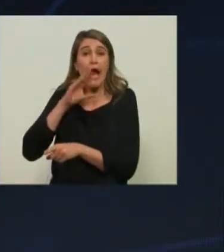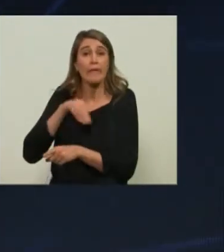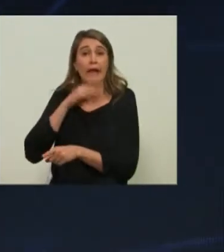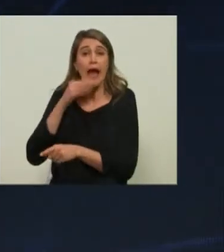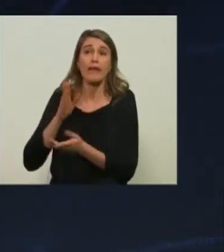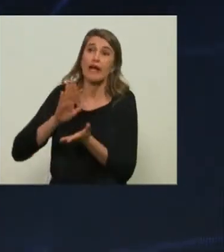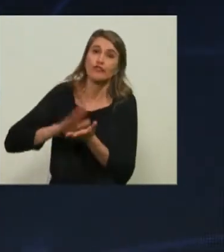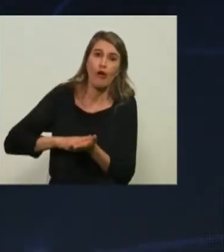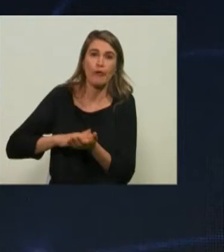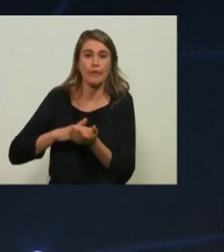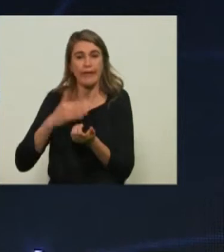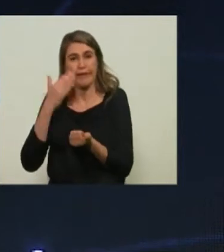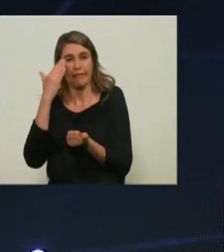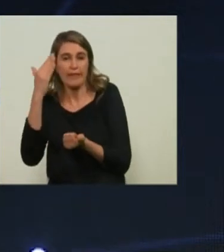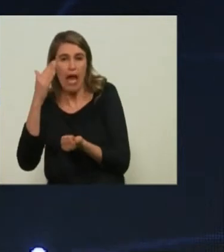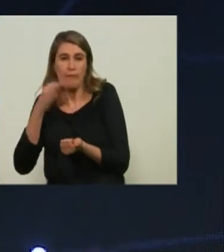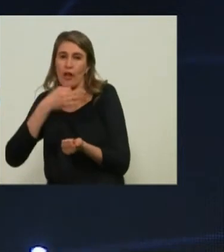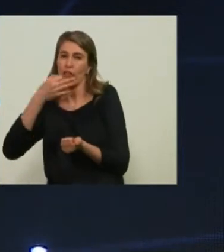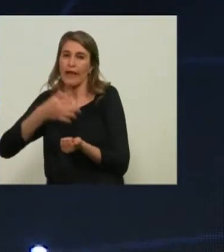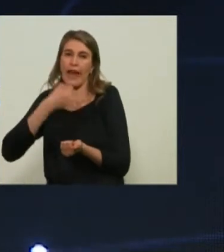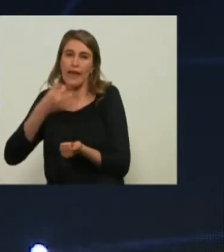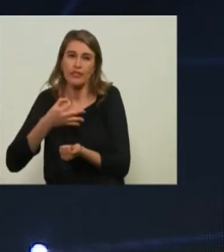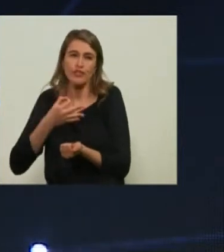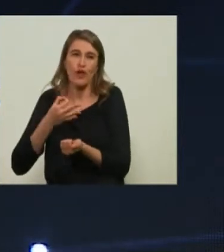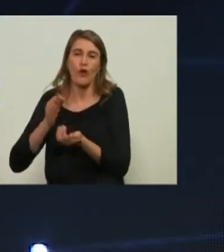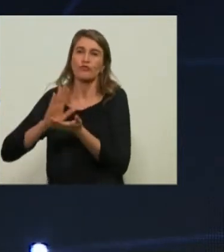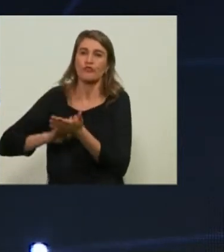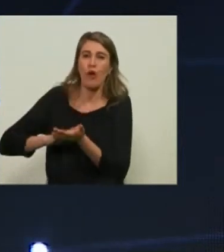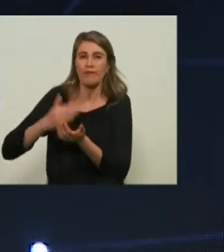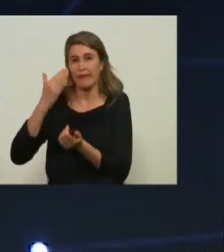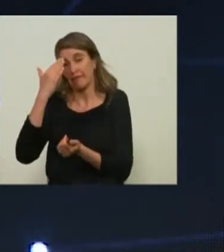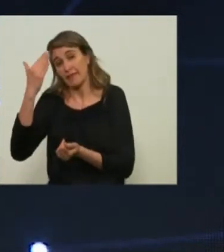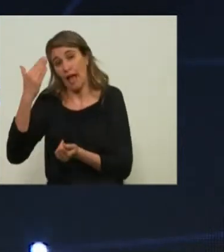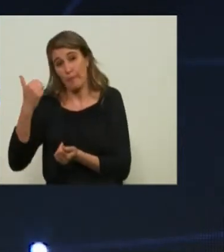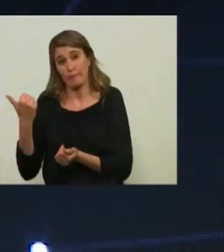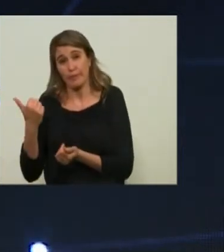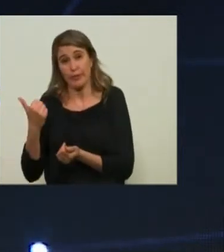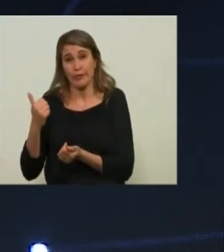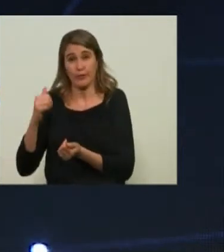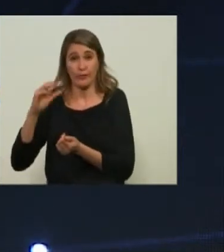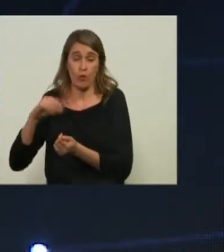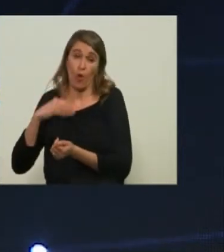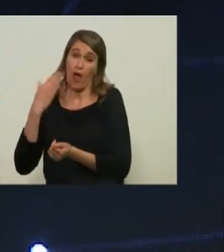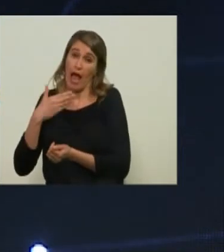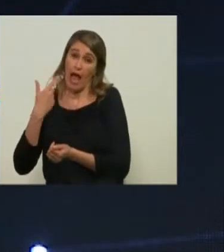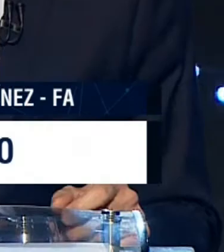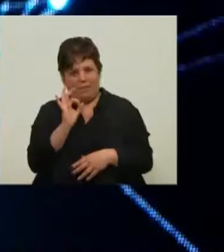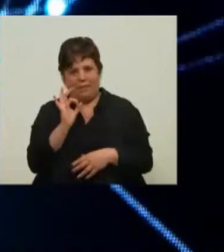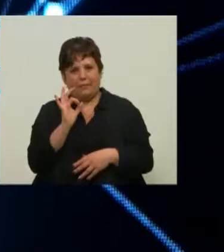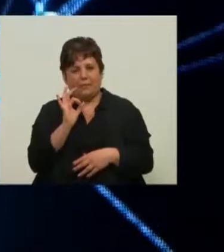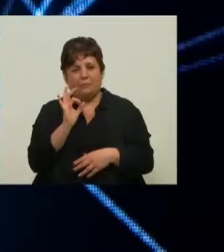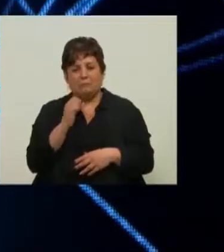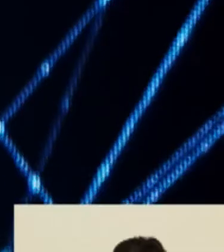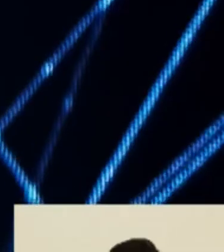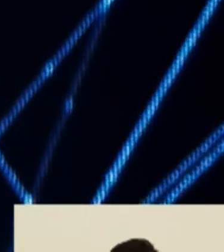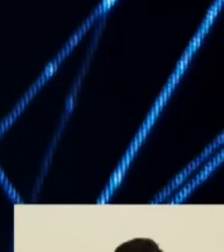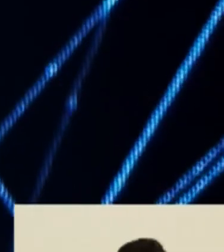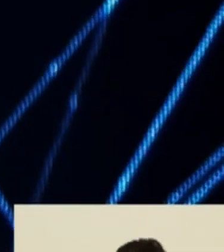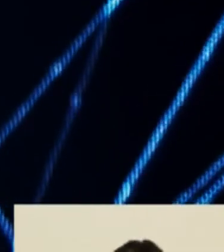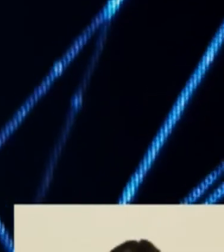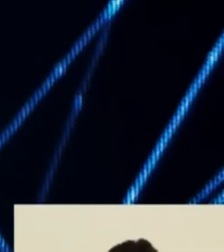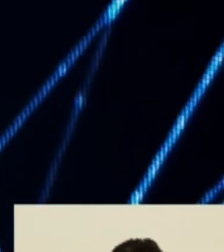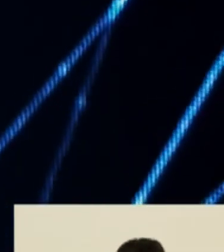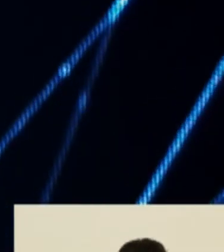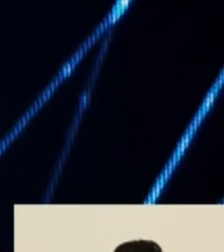haciendo referencia a declaraciones o a interpretar declaraciones de diferentes actores del Frente Amplio. Yo creo que el Uruguay